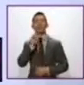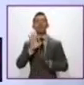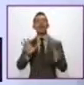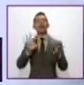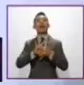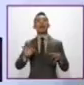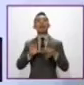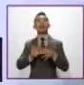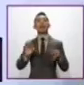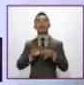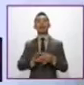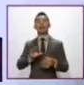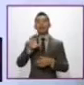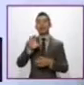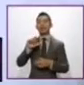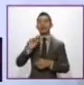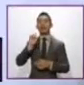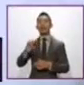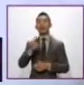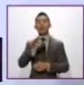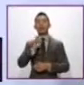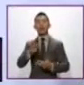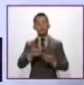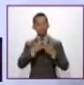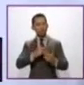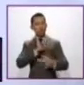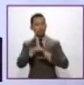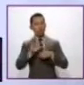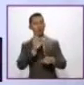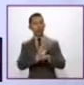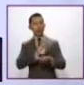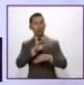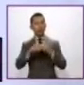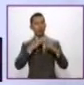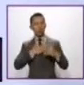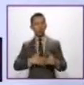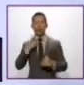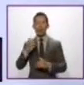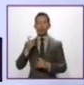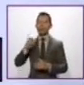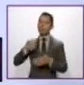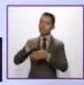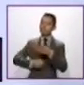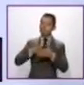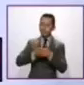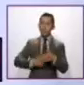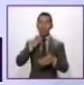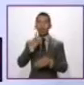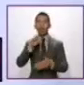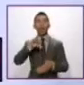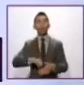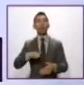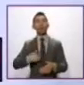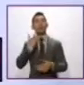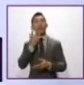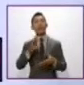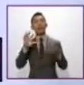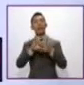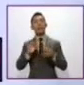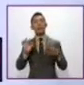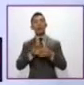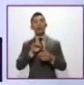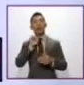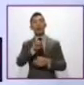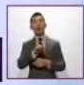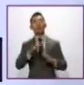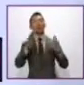perfectamente bien, Celia. Queremos el enriquecimiento para todos y eso es lo que nosotros estamos buscando. Hoy te quiero decir que a ti que estás